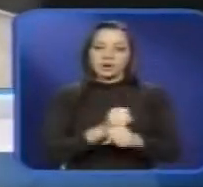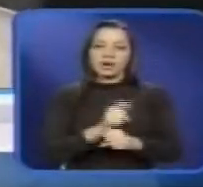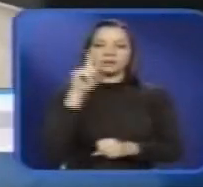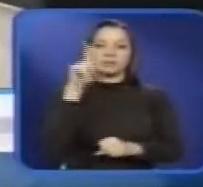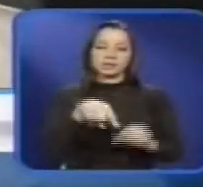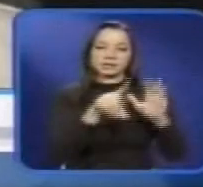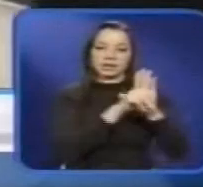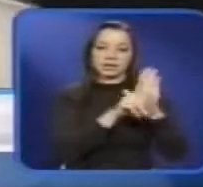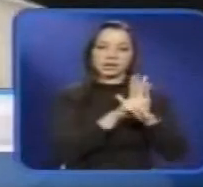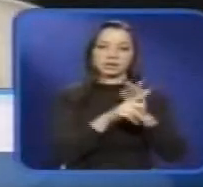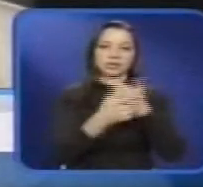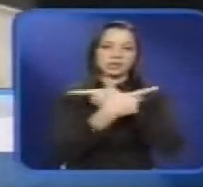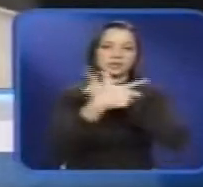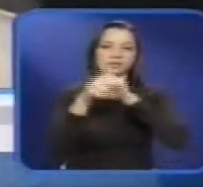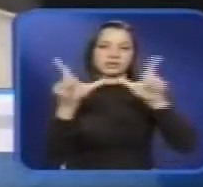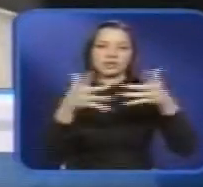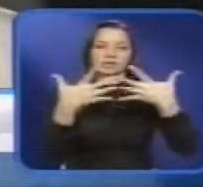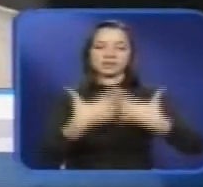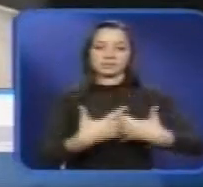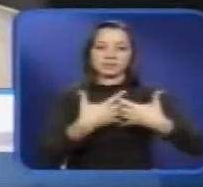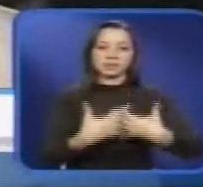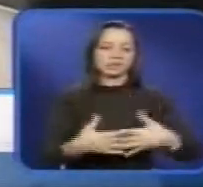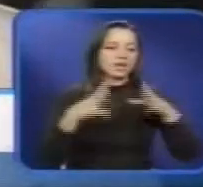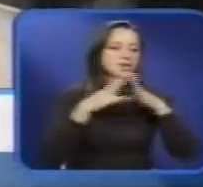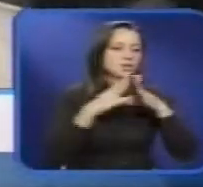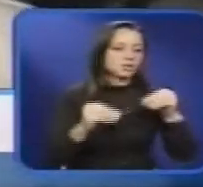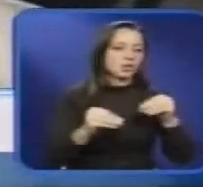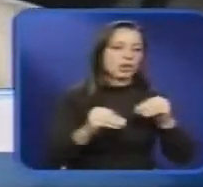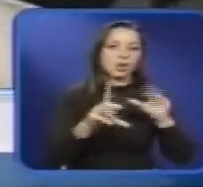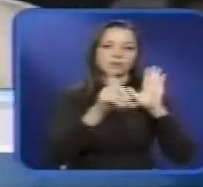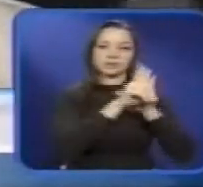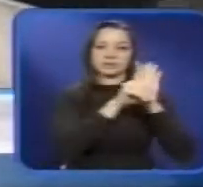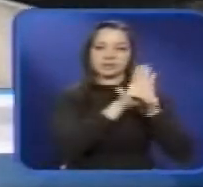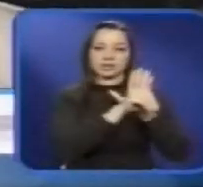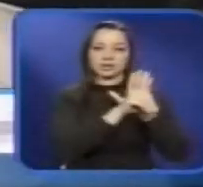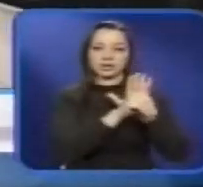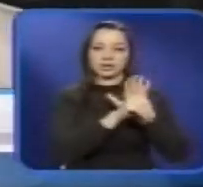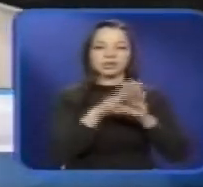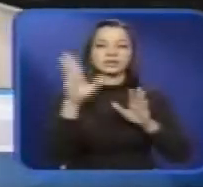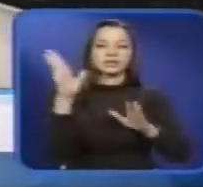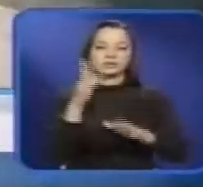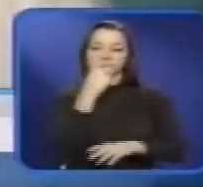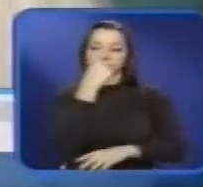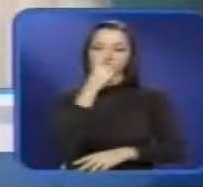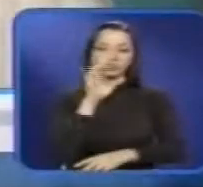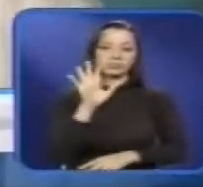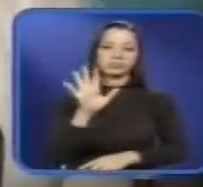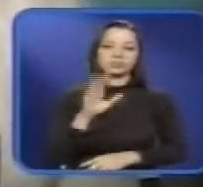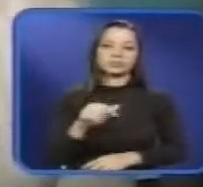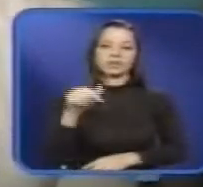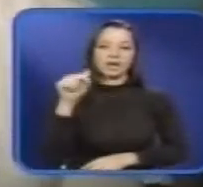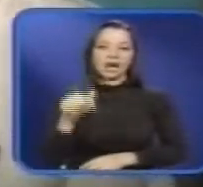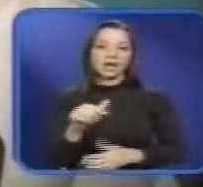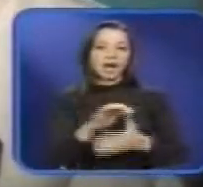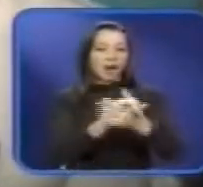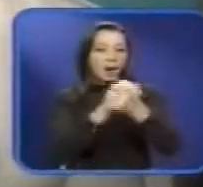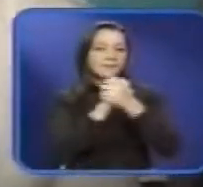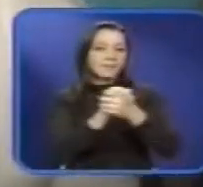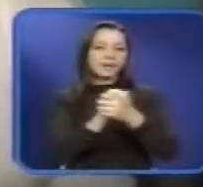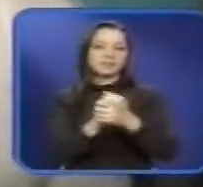libertad de empresa y todos esos derechos que vienen que vienen a ser amenazados y aquí están sumando pan a